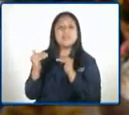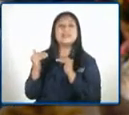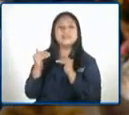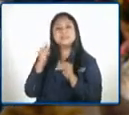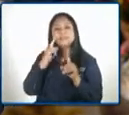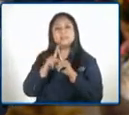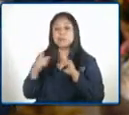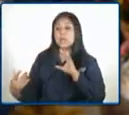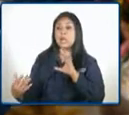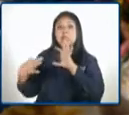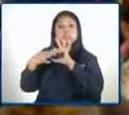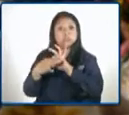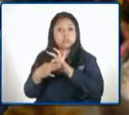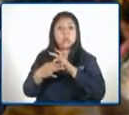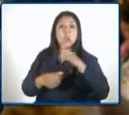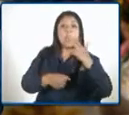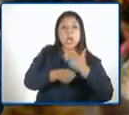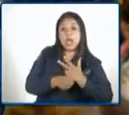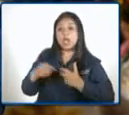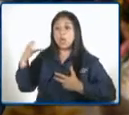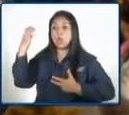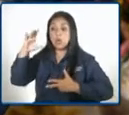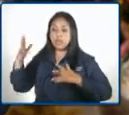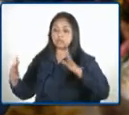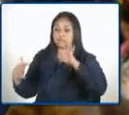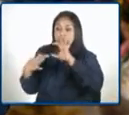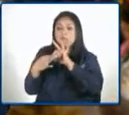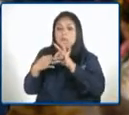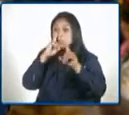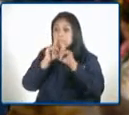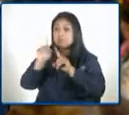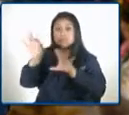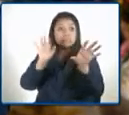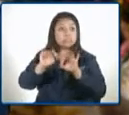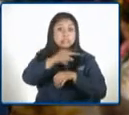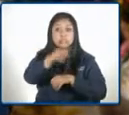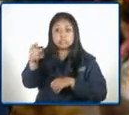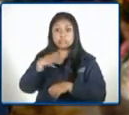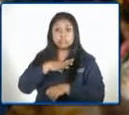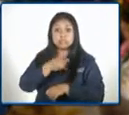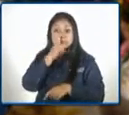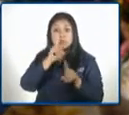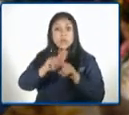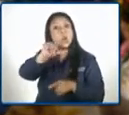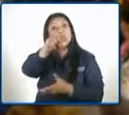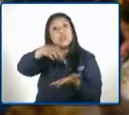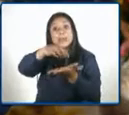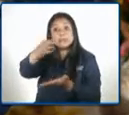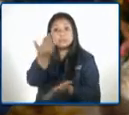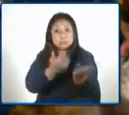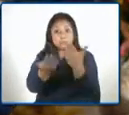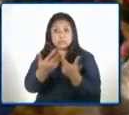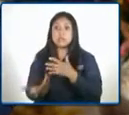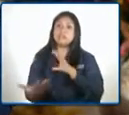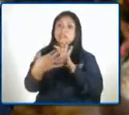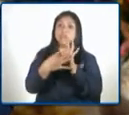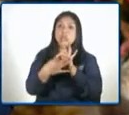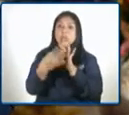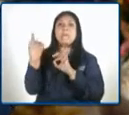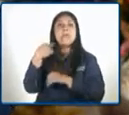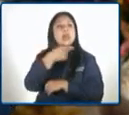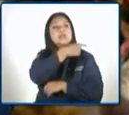unir nuestra voz e invitar también a otros países que tengan esta capacidad de producción de café especial es necesario para que el